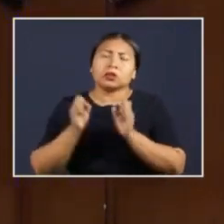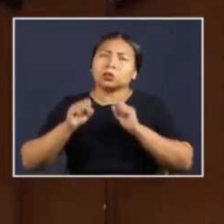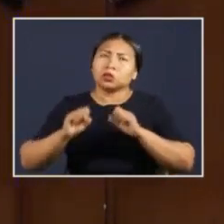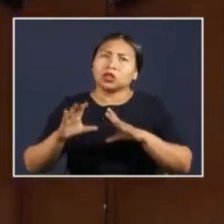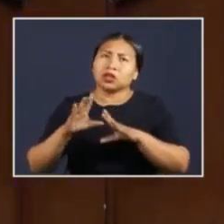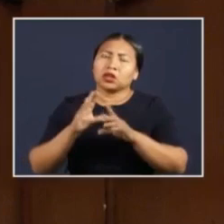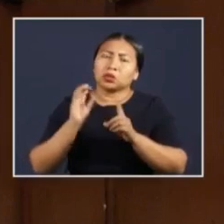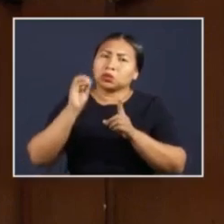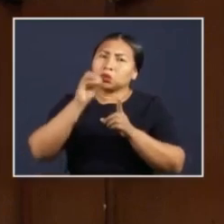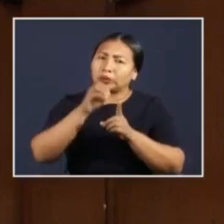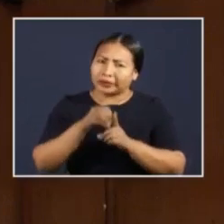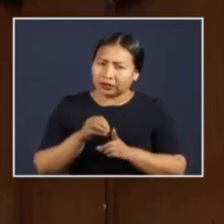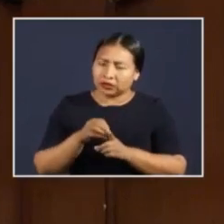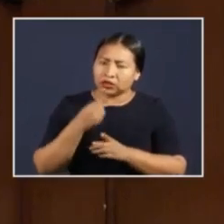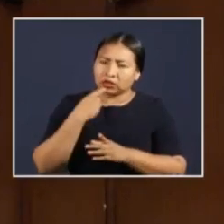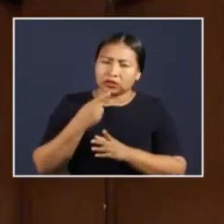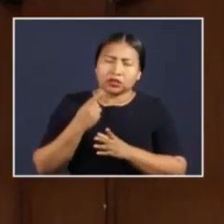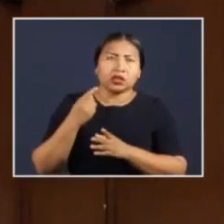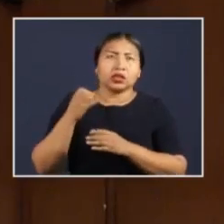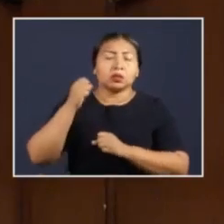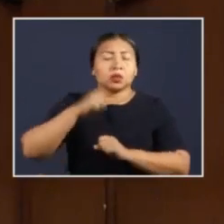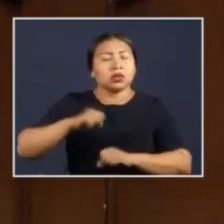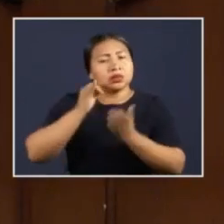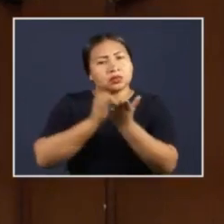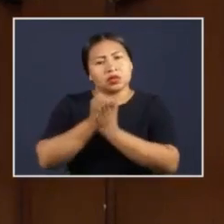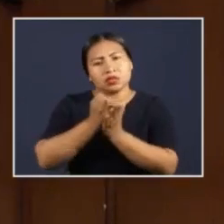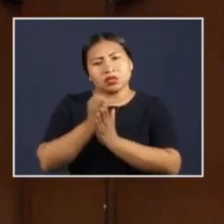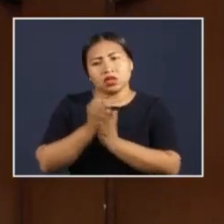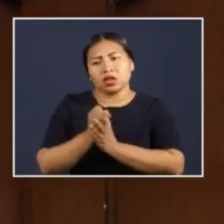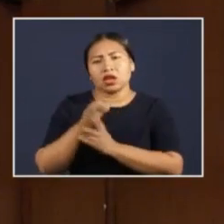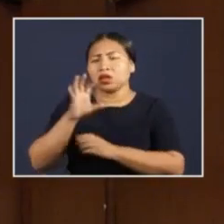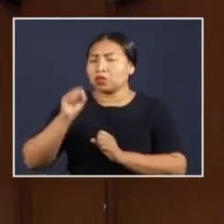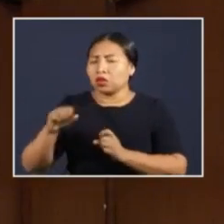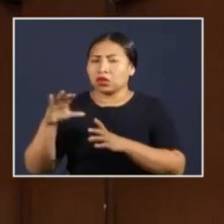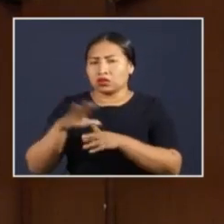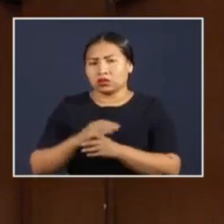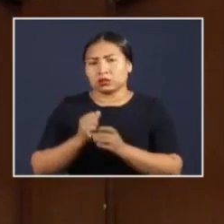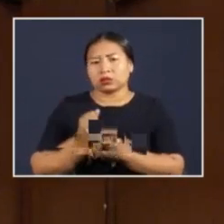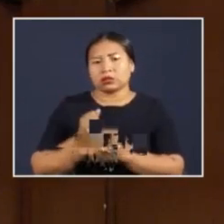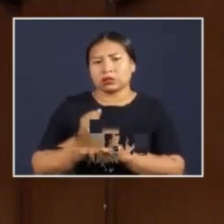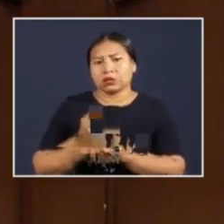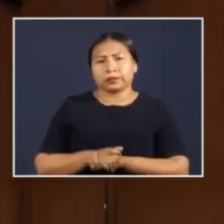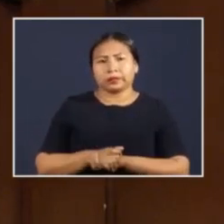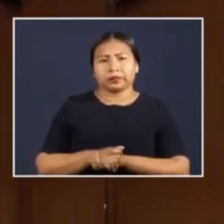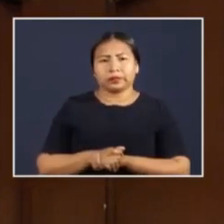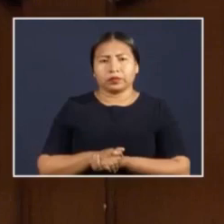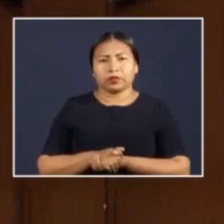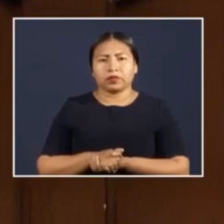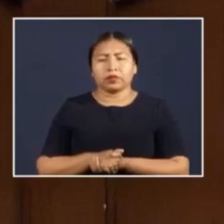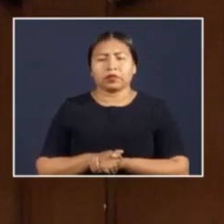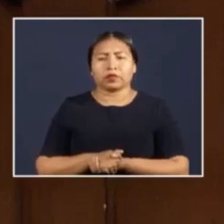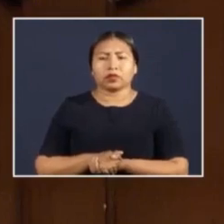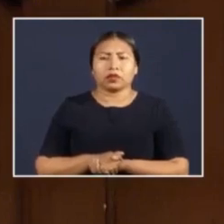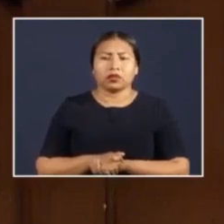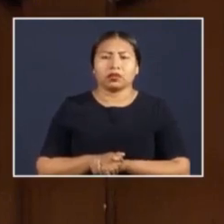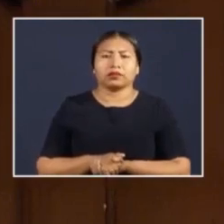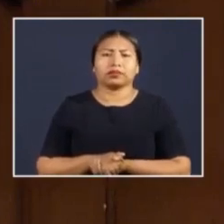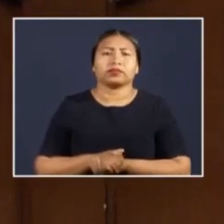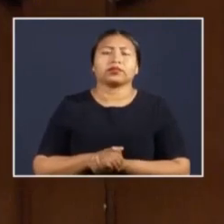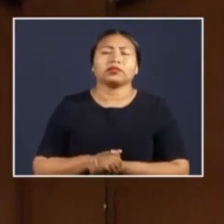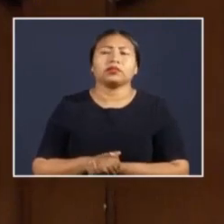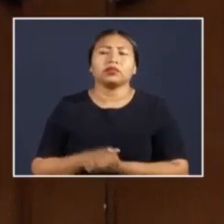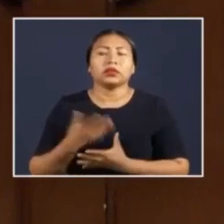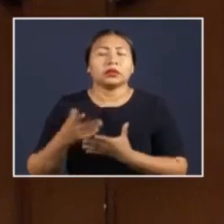las investigaciones que se realizan formular y ejecutar políticas nacionales de